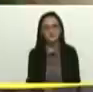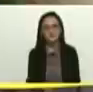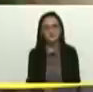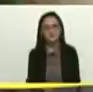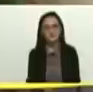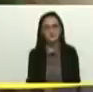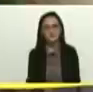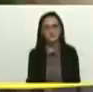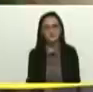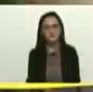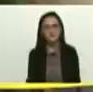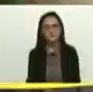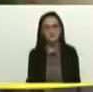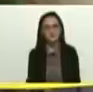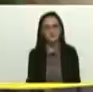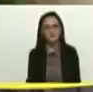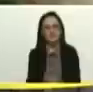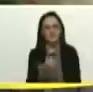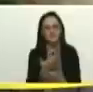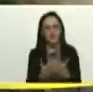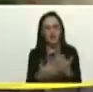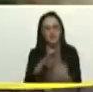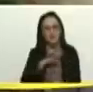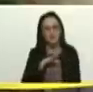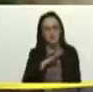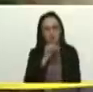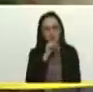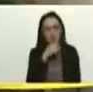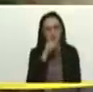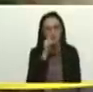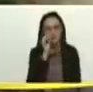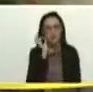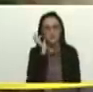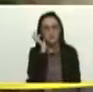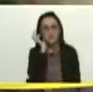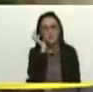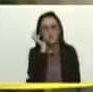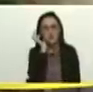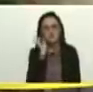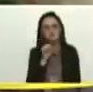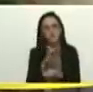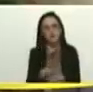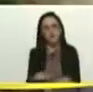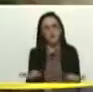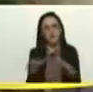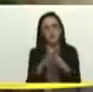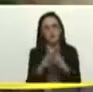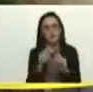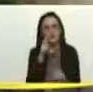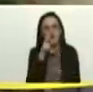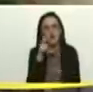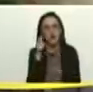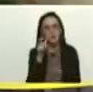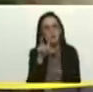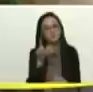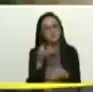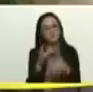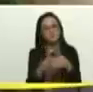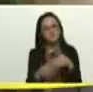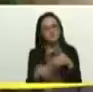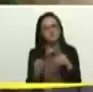donde sangre de nuestros abuelos y de nuestras abuelas se regó por todos los campos de Sudamérica y más